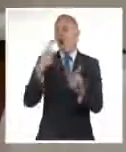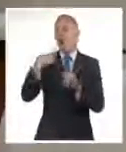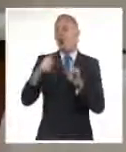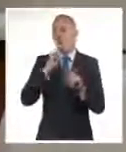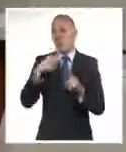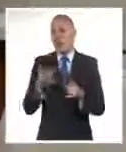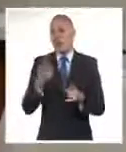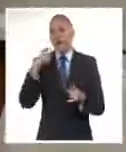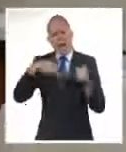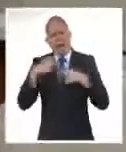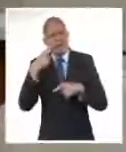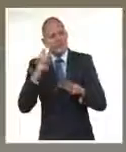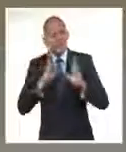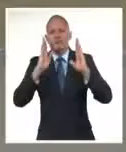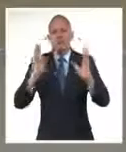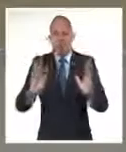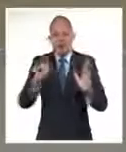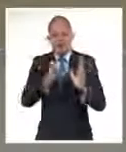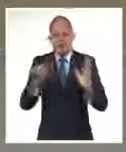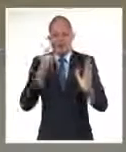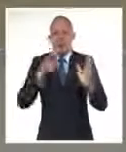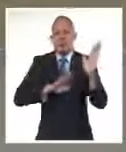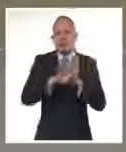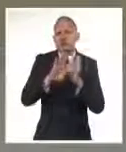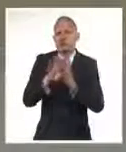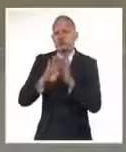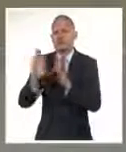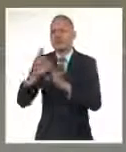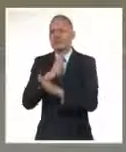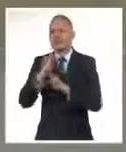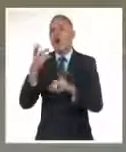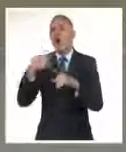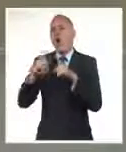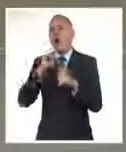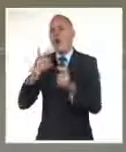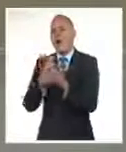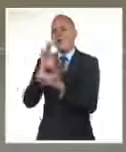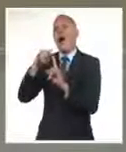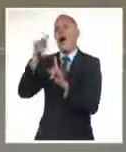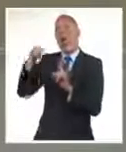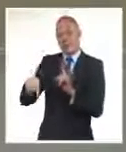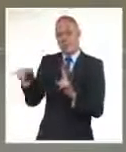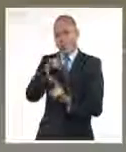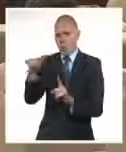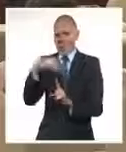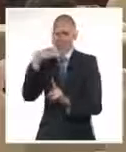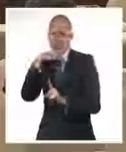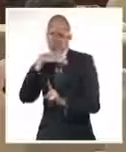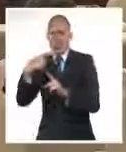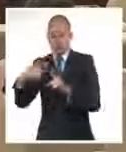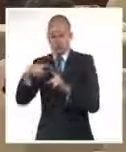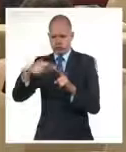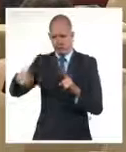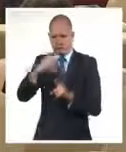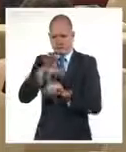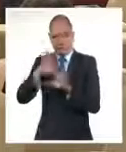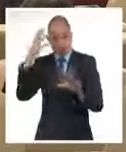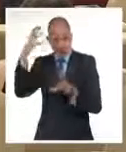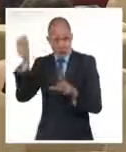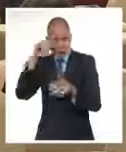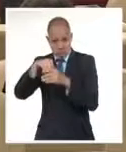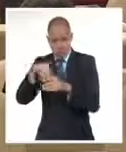los avances del segundo Parque Científico Tecnológico de Cuba, el de Matanzas, el cual, de conjunto con el gobierno provincial, impulsa los